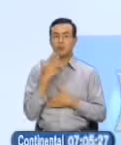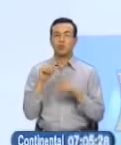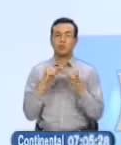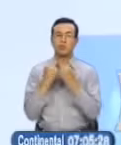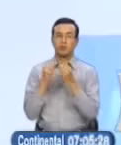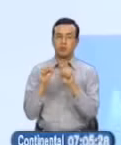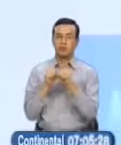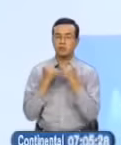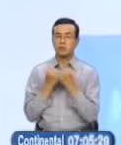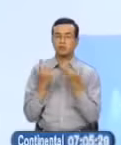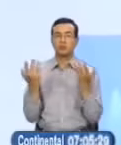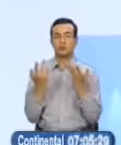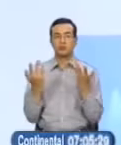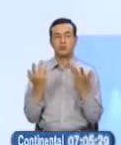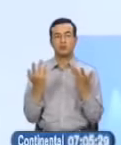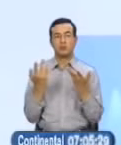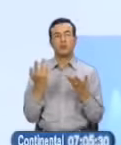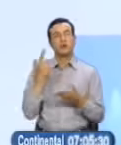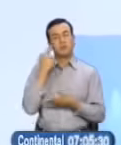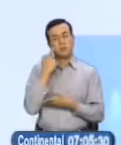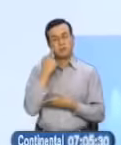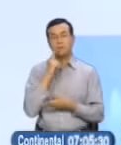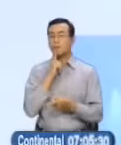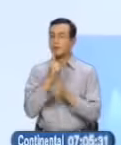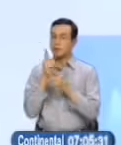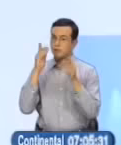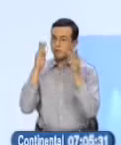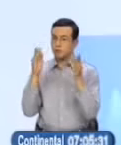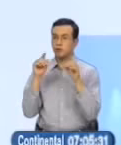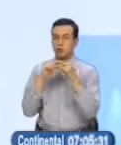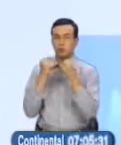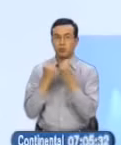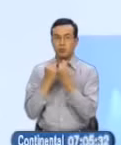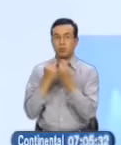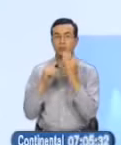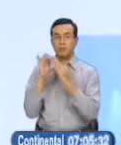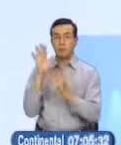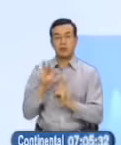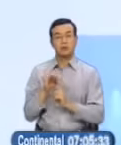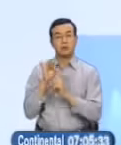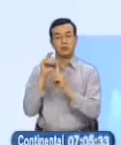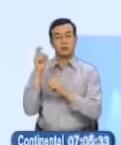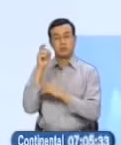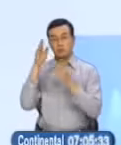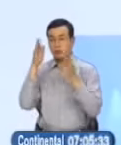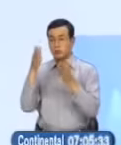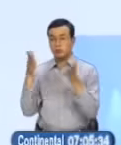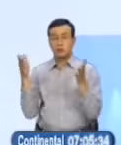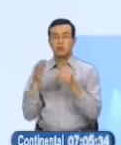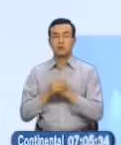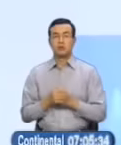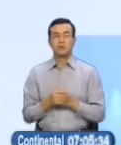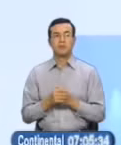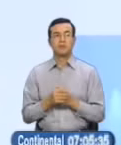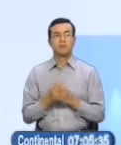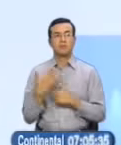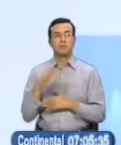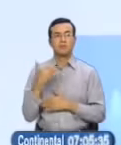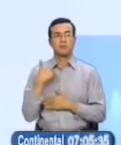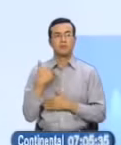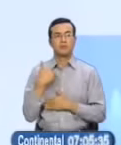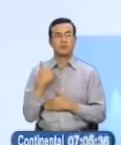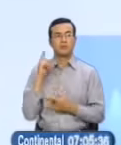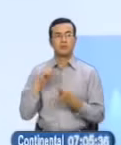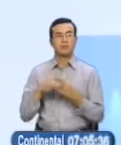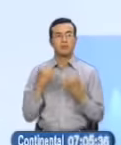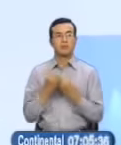Social para poder justamente, como usted menciona, atender a los grupos, sobre todo vulnerables. En ese contexto tenemos que hasta